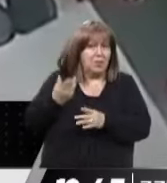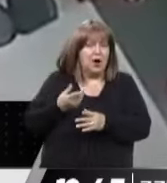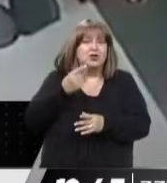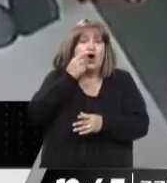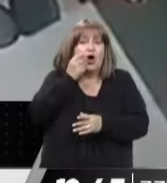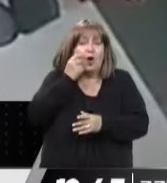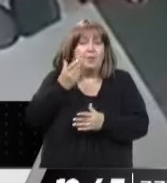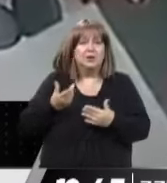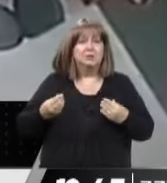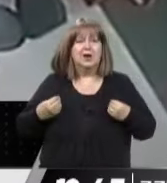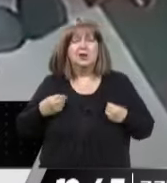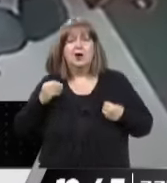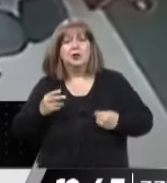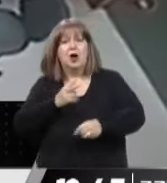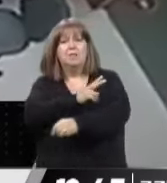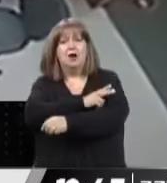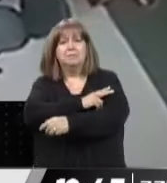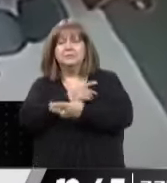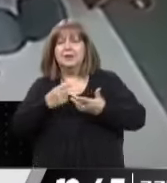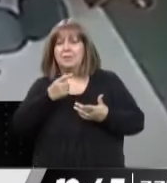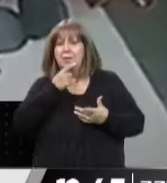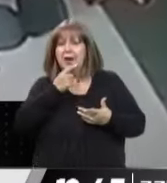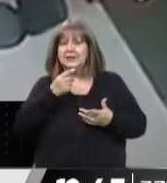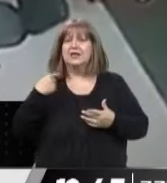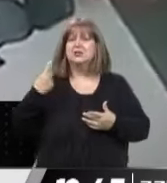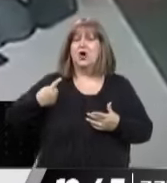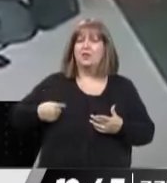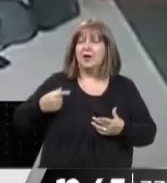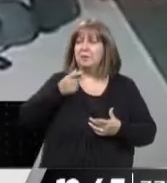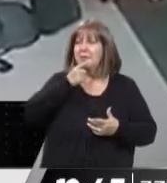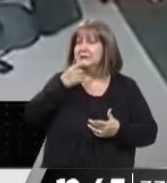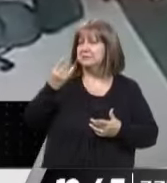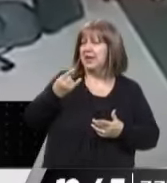la actitud del guardia. No, para mí es re buen actor. Te digo que lo tendré que tener en cuenta